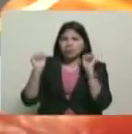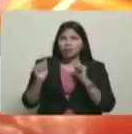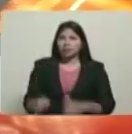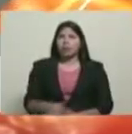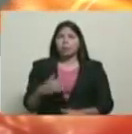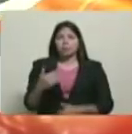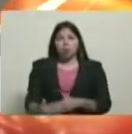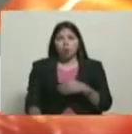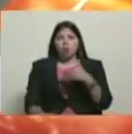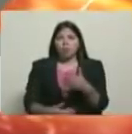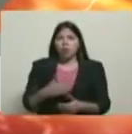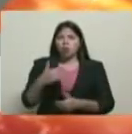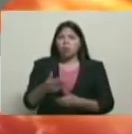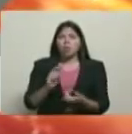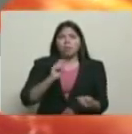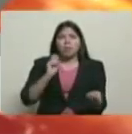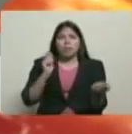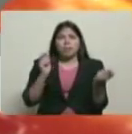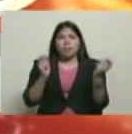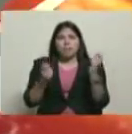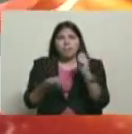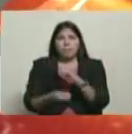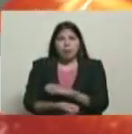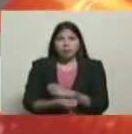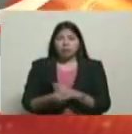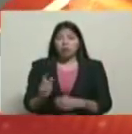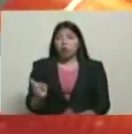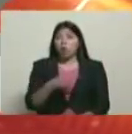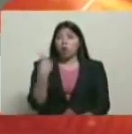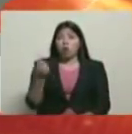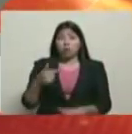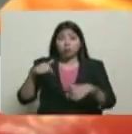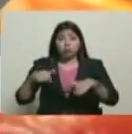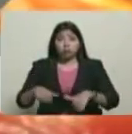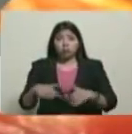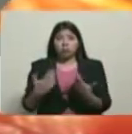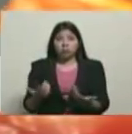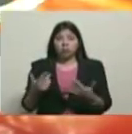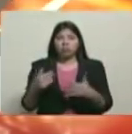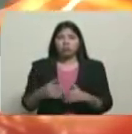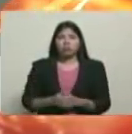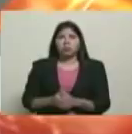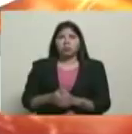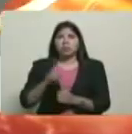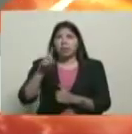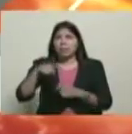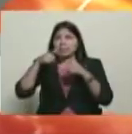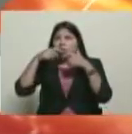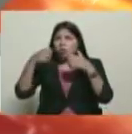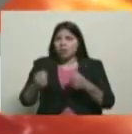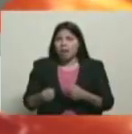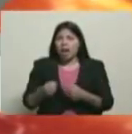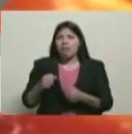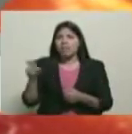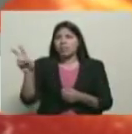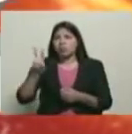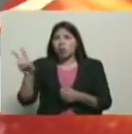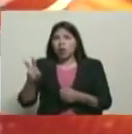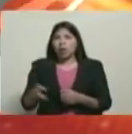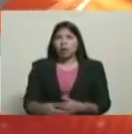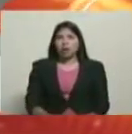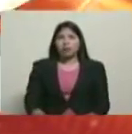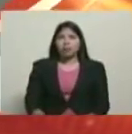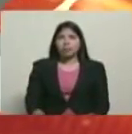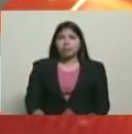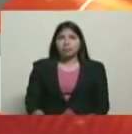ido desdibujando frente a todos nosotros, frente a la comunidad nacional, los sectores democráticos, los sectores que queremos la